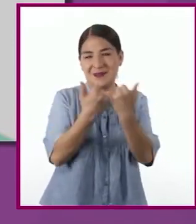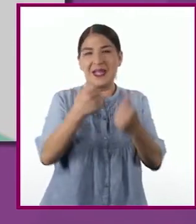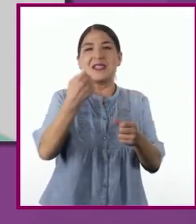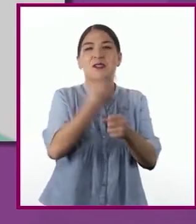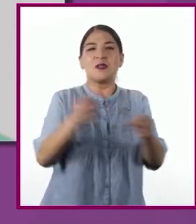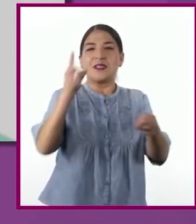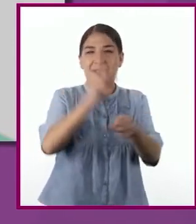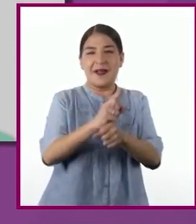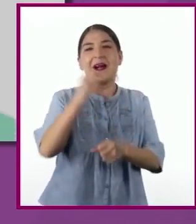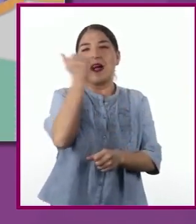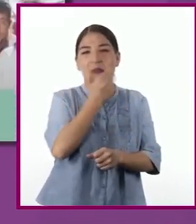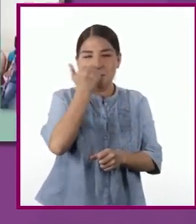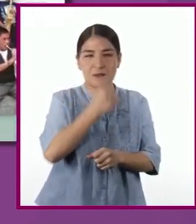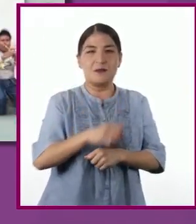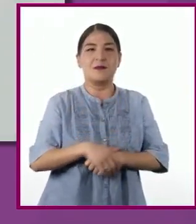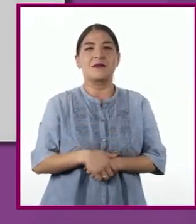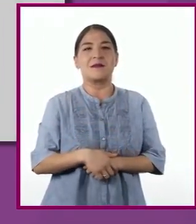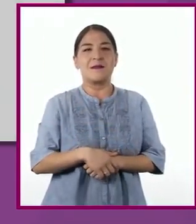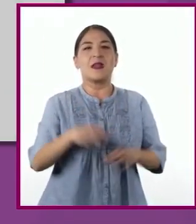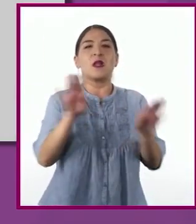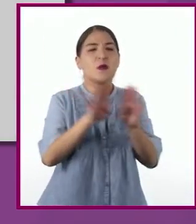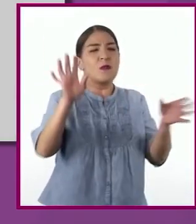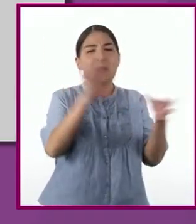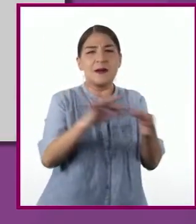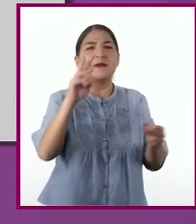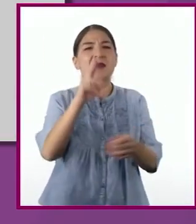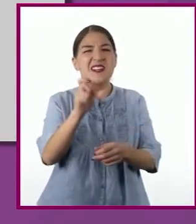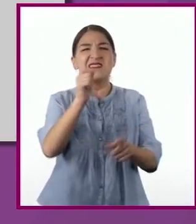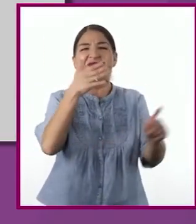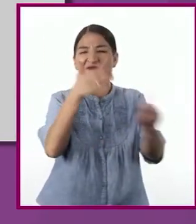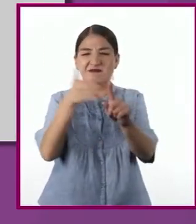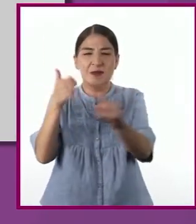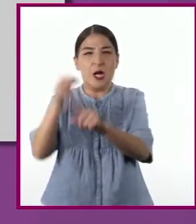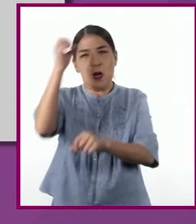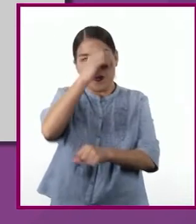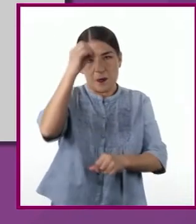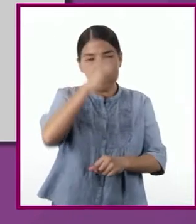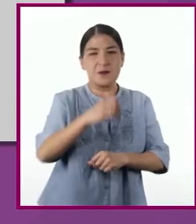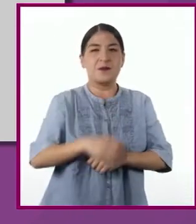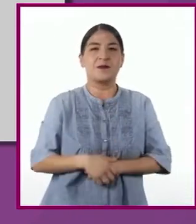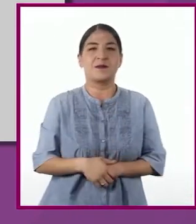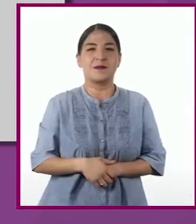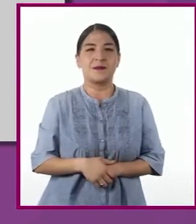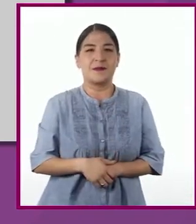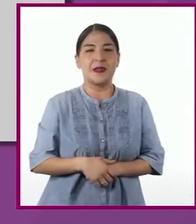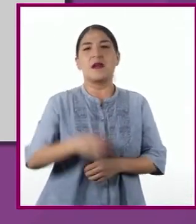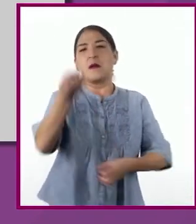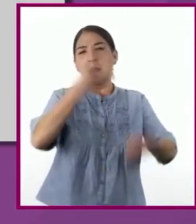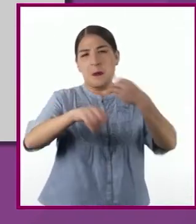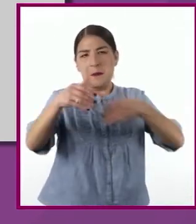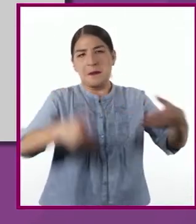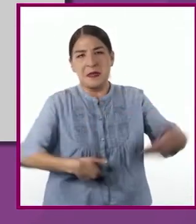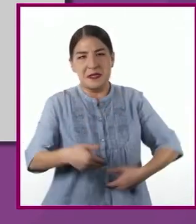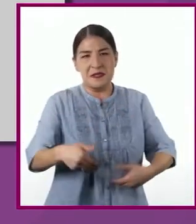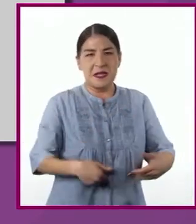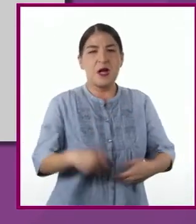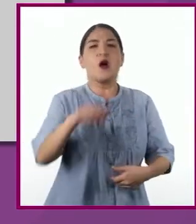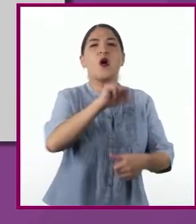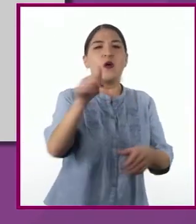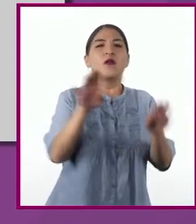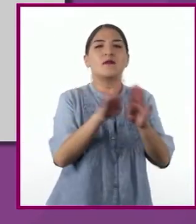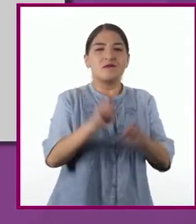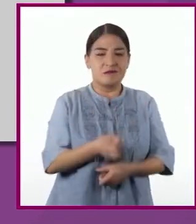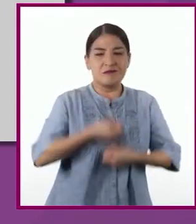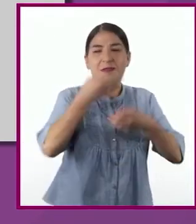De manera más específica, pueden expresar sus puntos de vista por medio de obras de teatro y otras